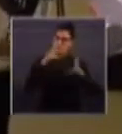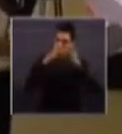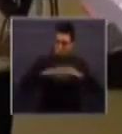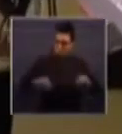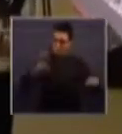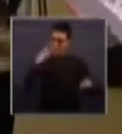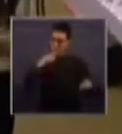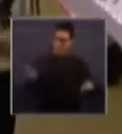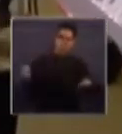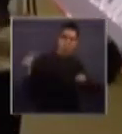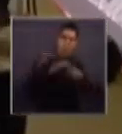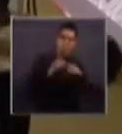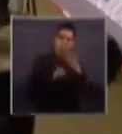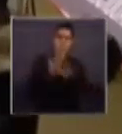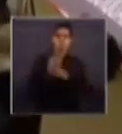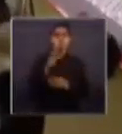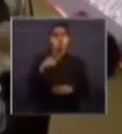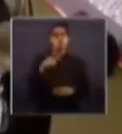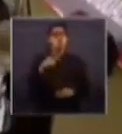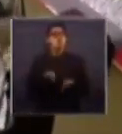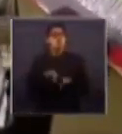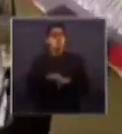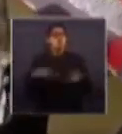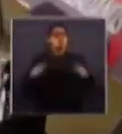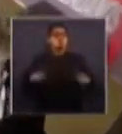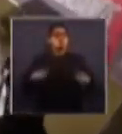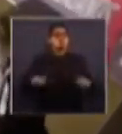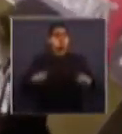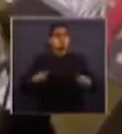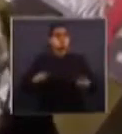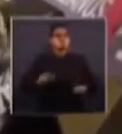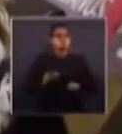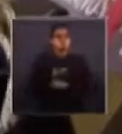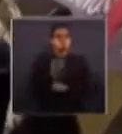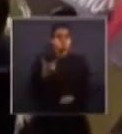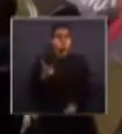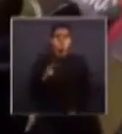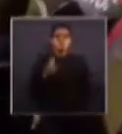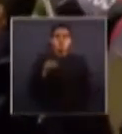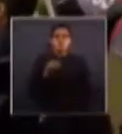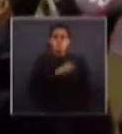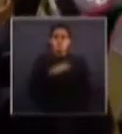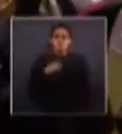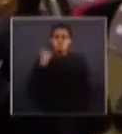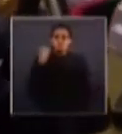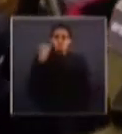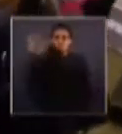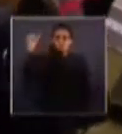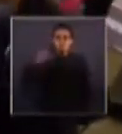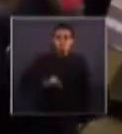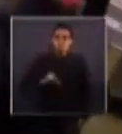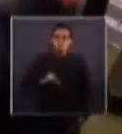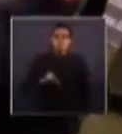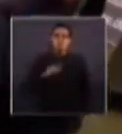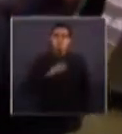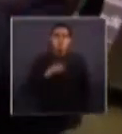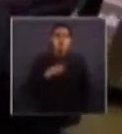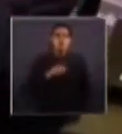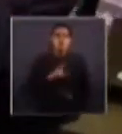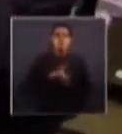me incluyo, en el estado de Guanajuato, necesitamos no improvisaciones, necesitamos estrategia y